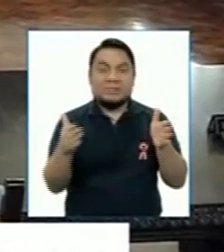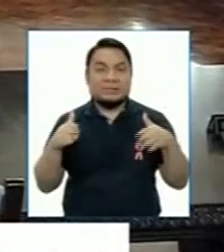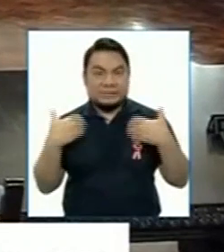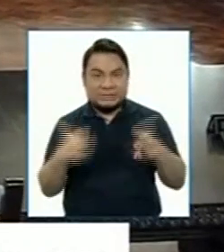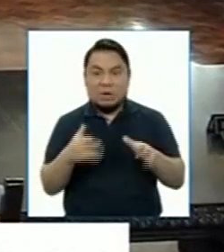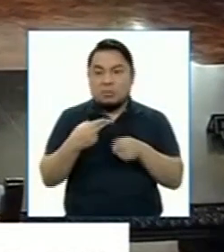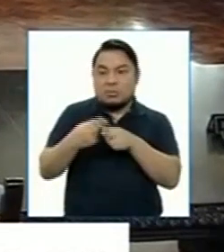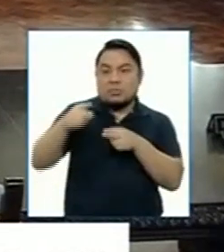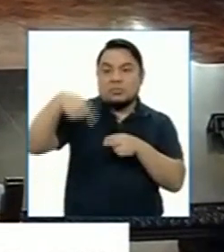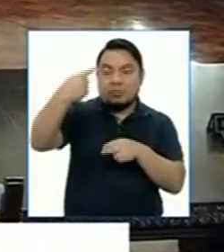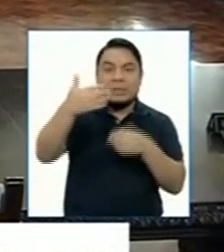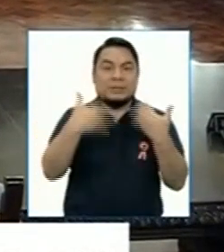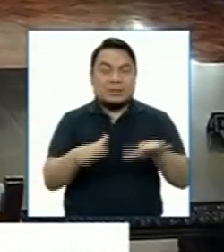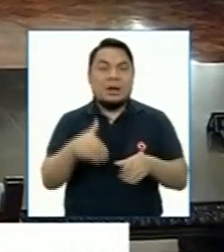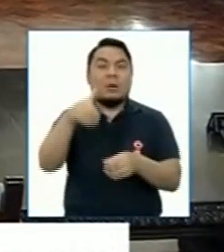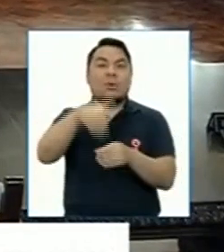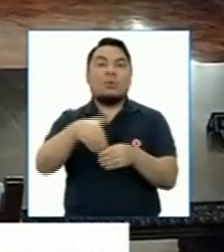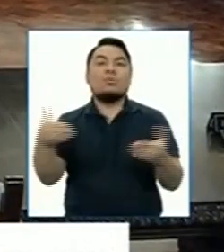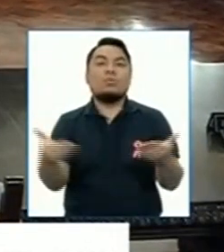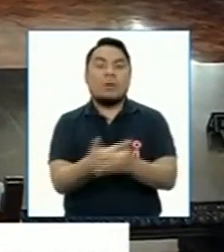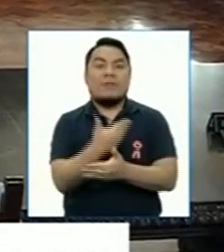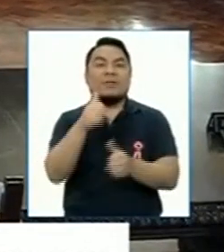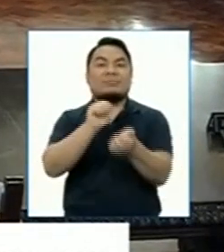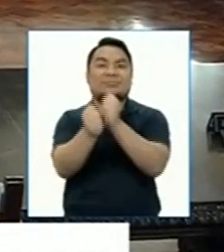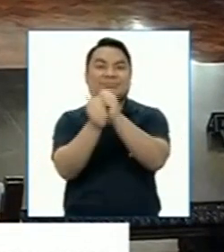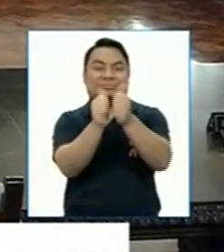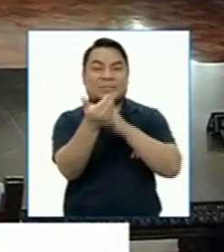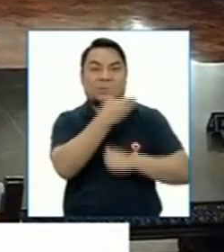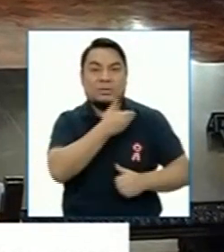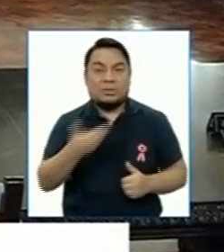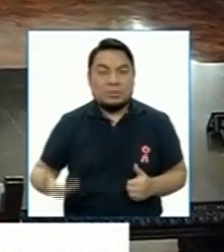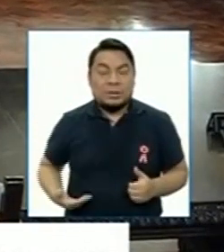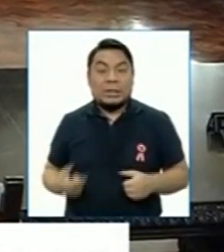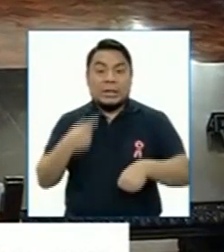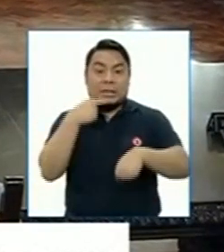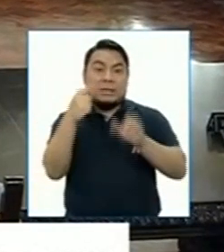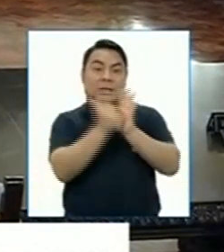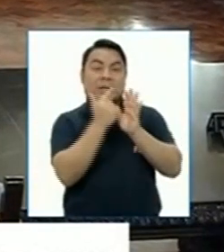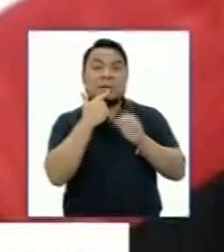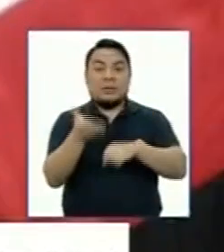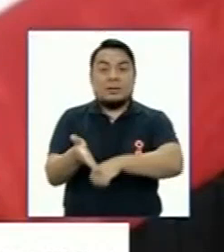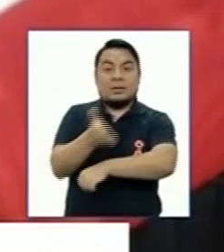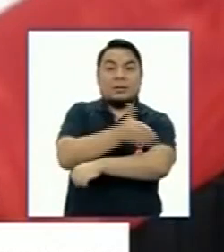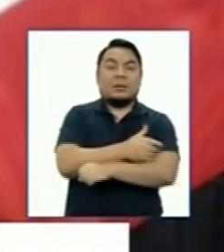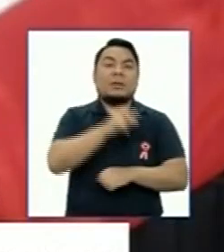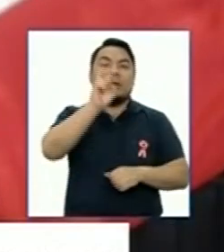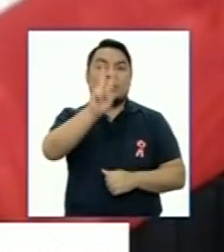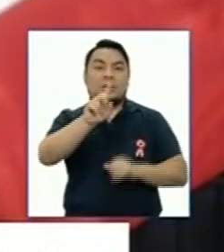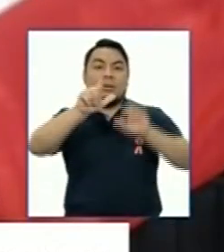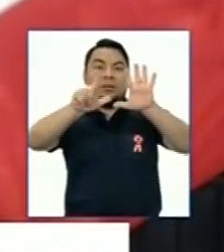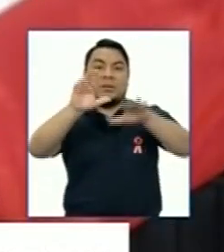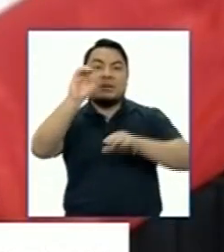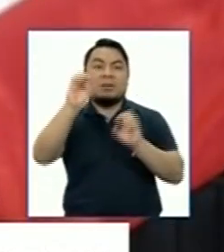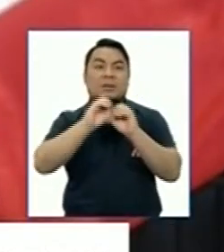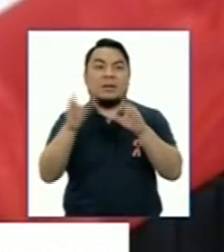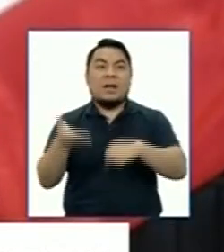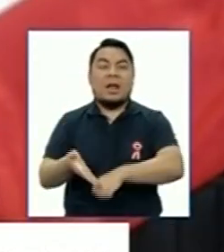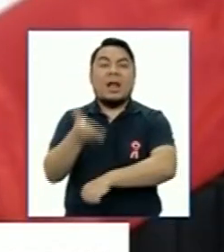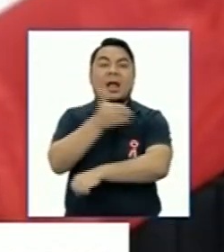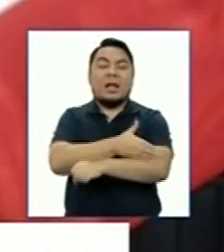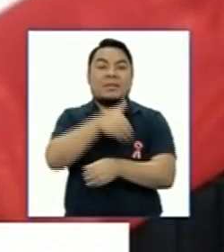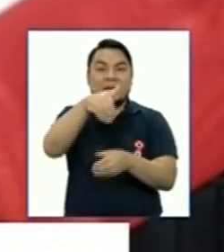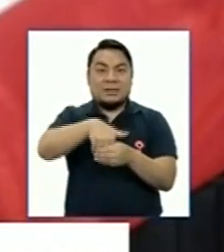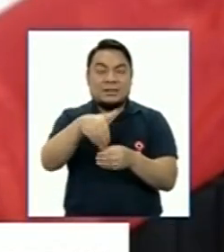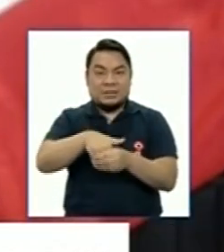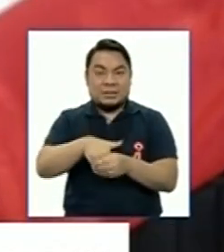llamando la atención miren yo ya me estoy yendo a la defensa de la reforma política de las instituciones no es por mí que ya me